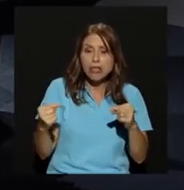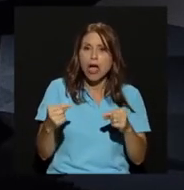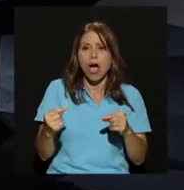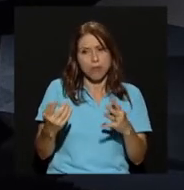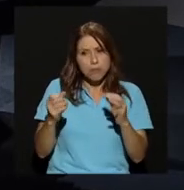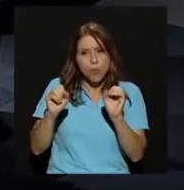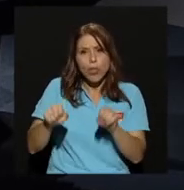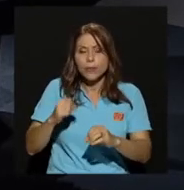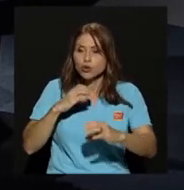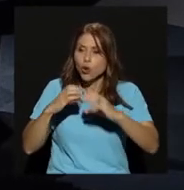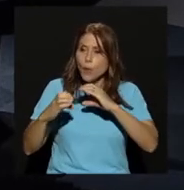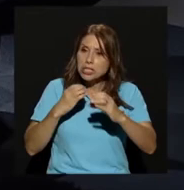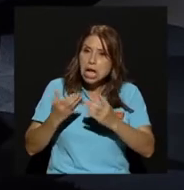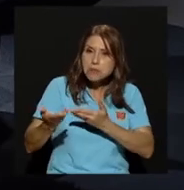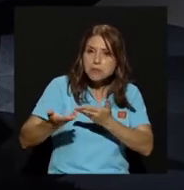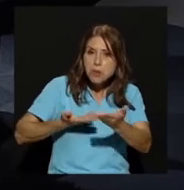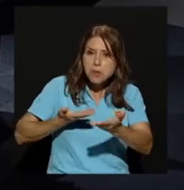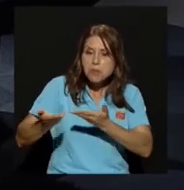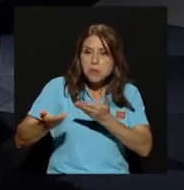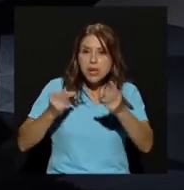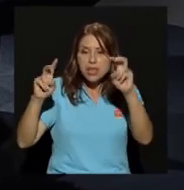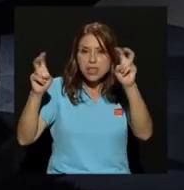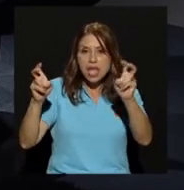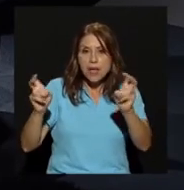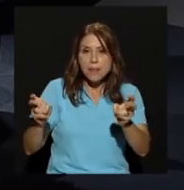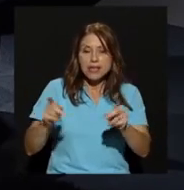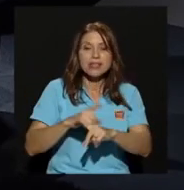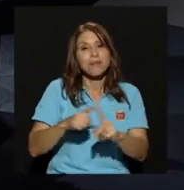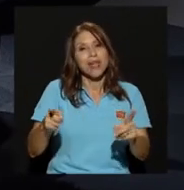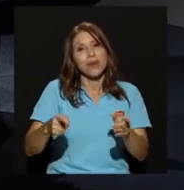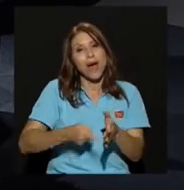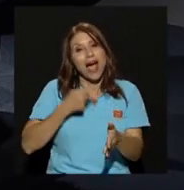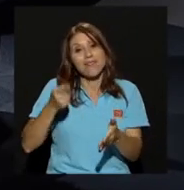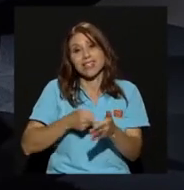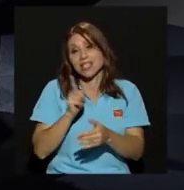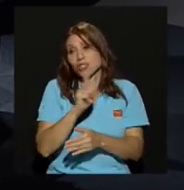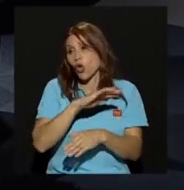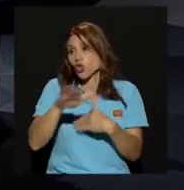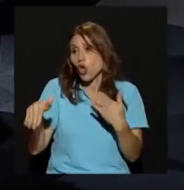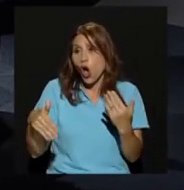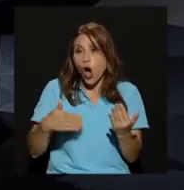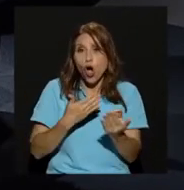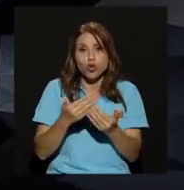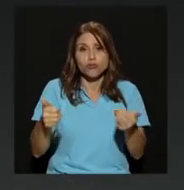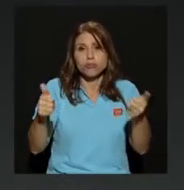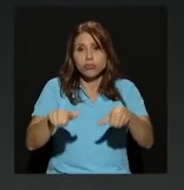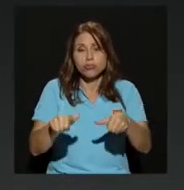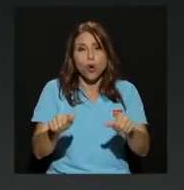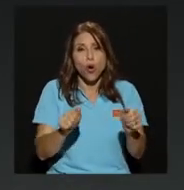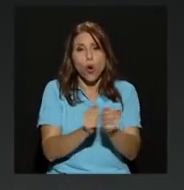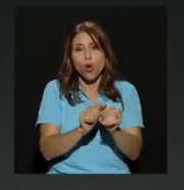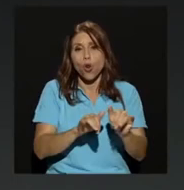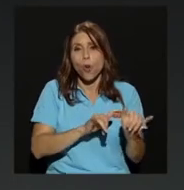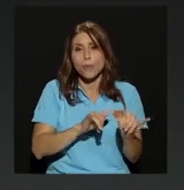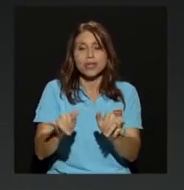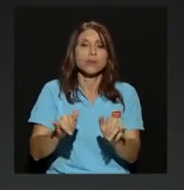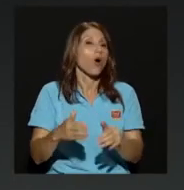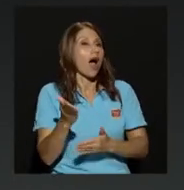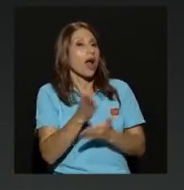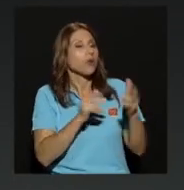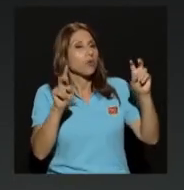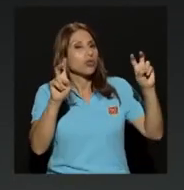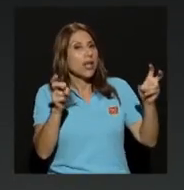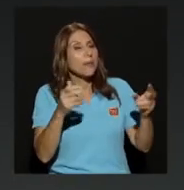plantear temas, pero bueno, a veces no todos estamos de acuerdo con lo mismo. ¿Hay algunos temas que tengan votación